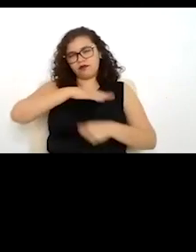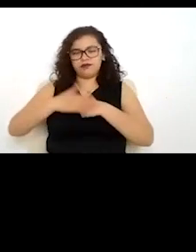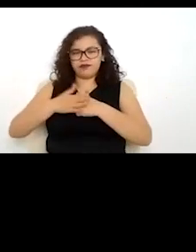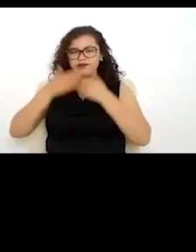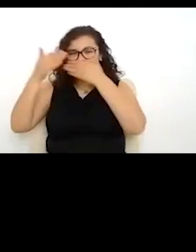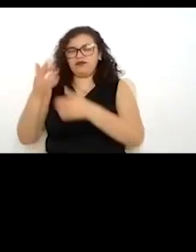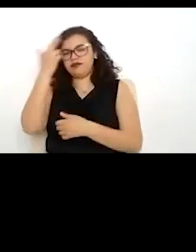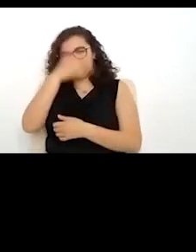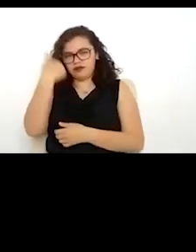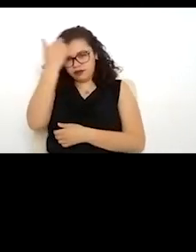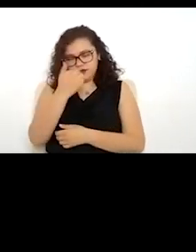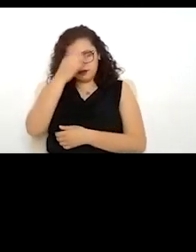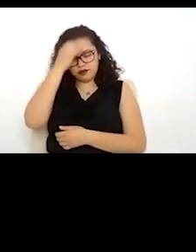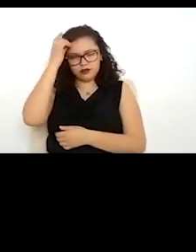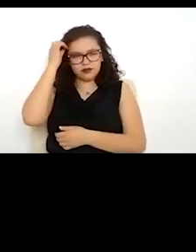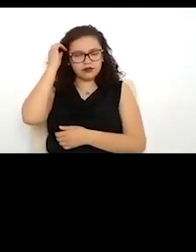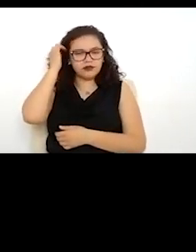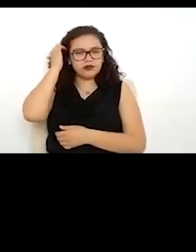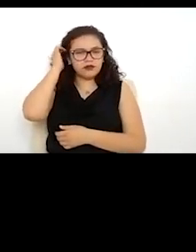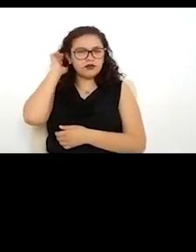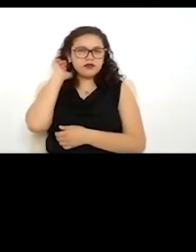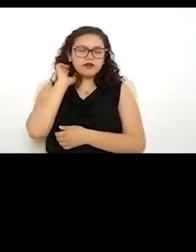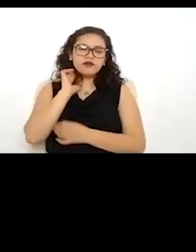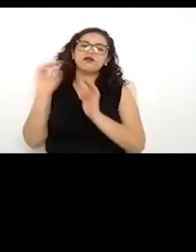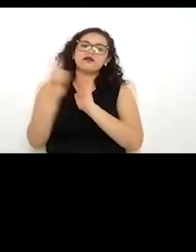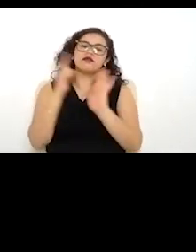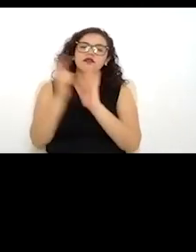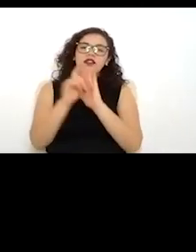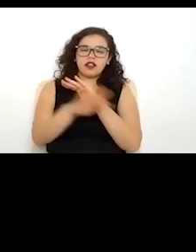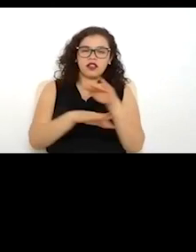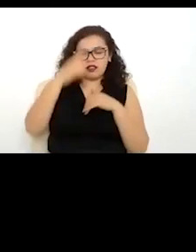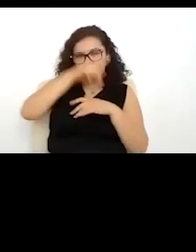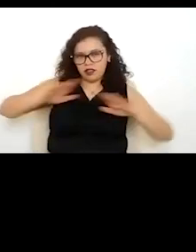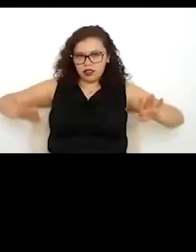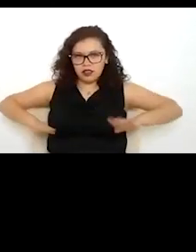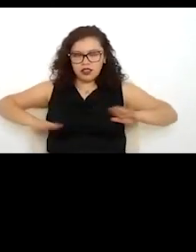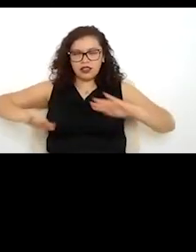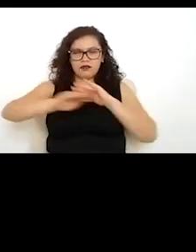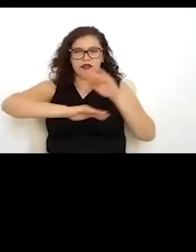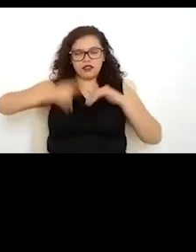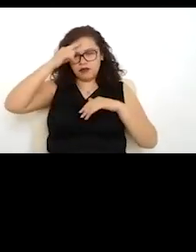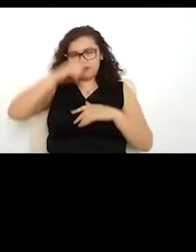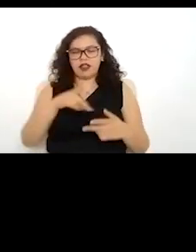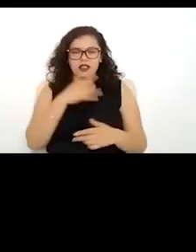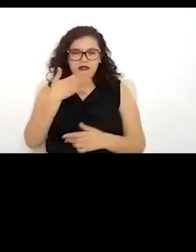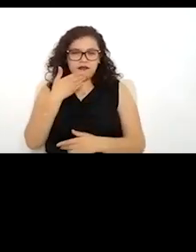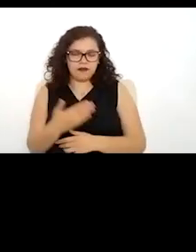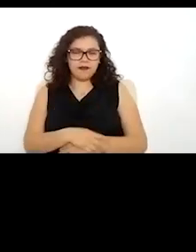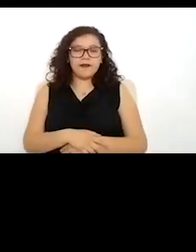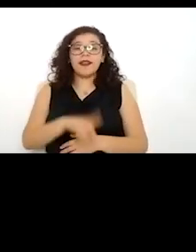condiciones dignas, y una ley de mínimos en general como condiciones mínimas de bienestar, sino que